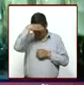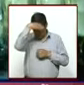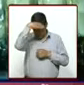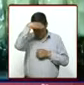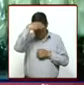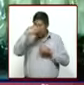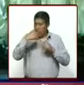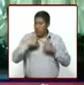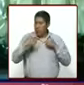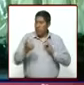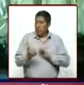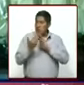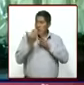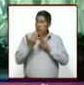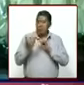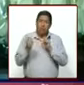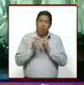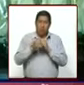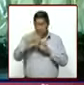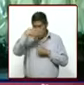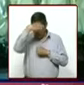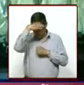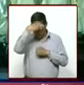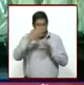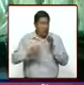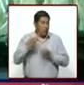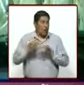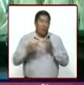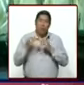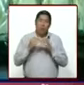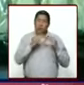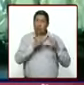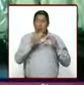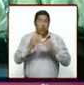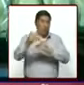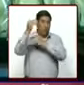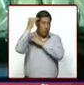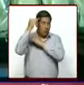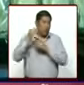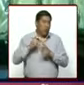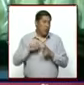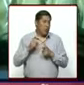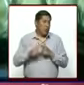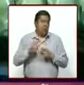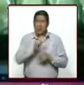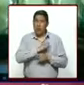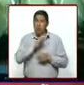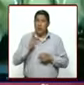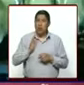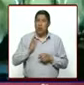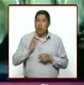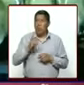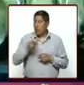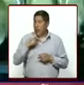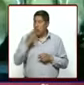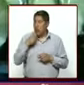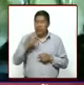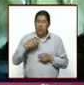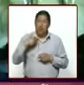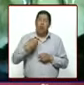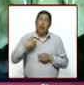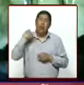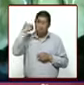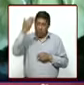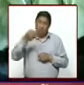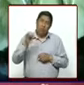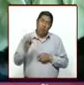tienen una audiencia justamente con el señor Camacho, un juicio en la ciudad de Santa Cruz. Entonces el tribunal ha dispuesto que el jueves de la siguiente semana va a